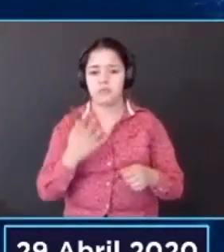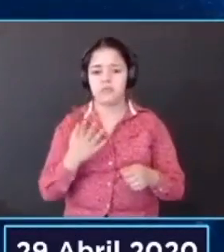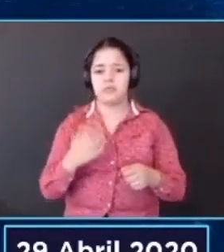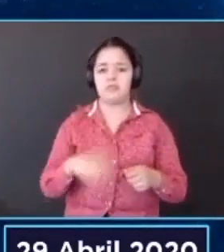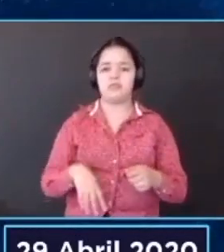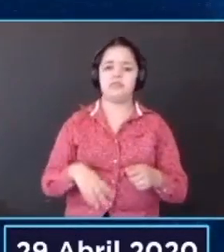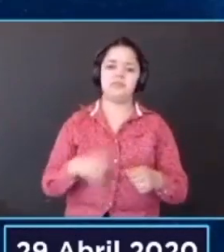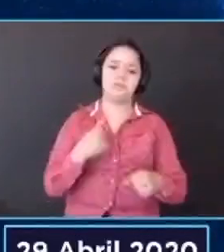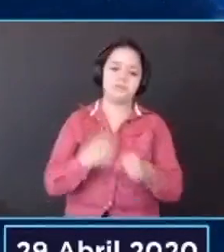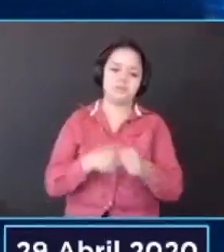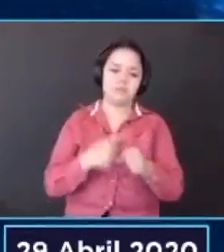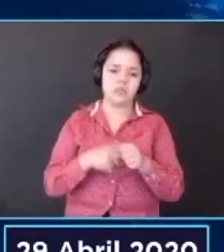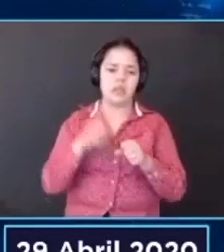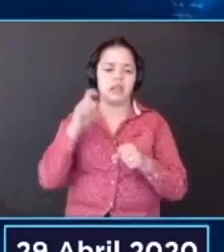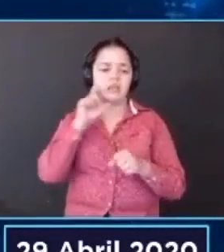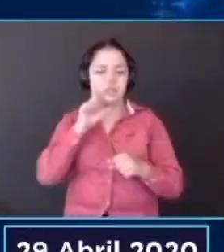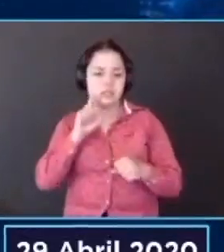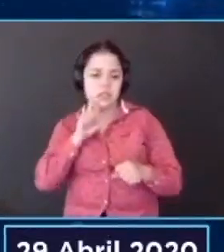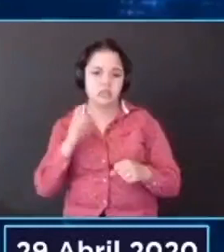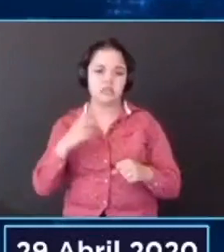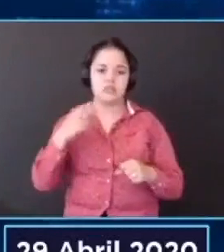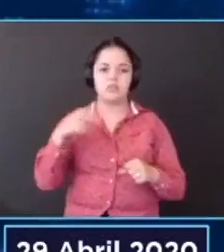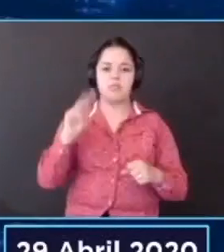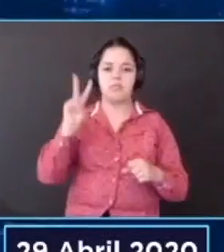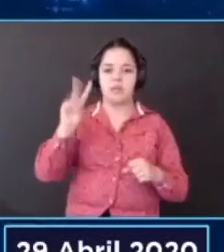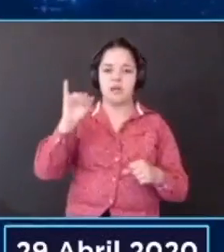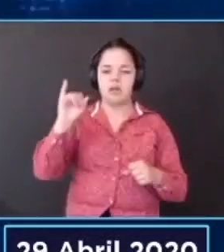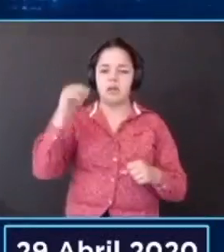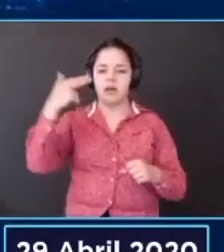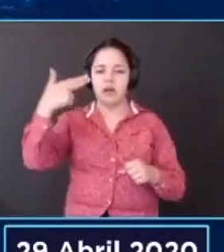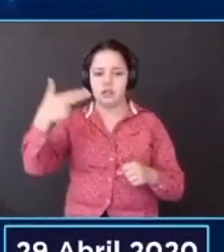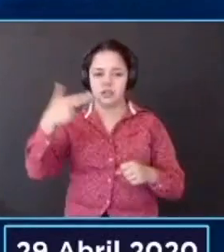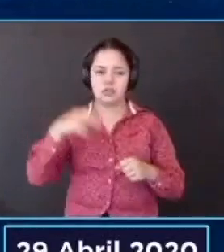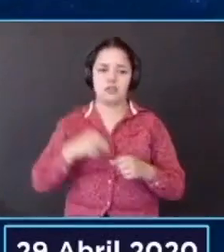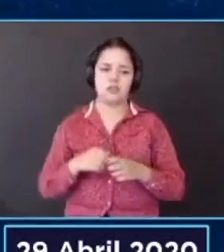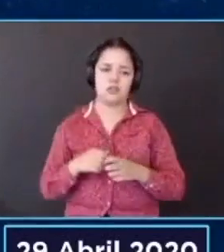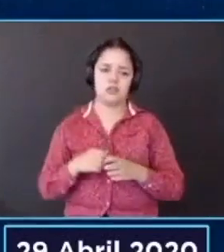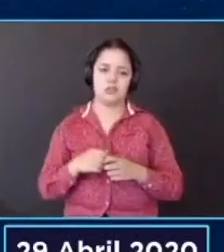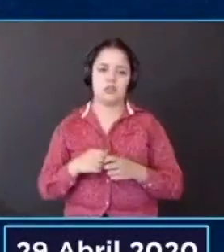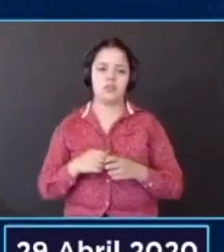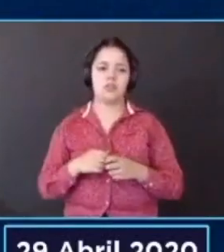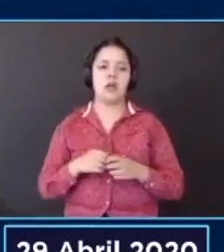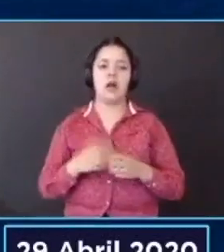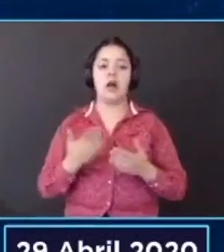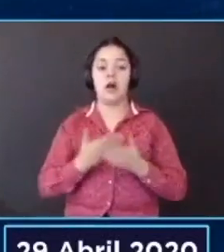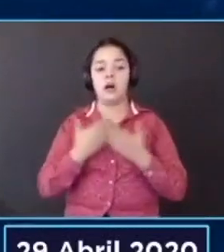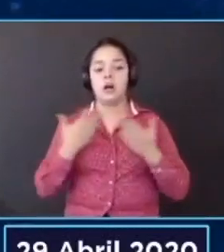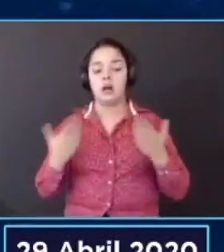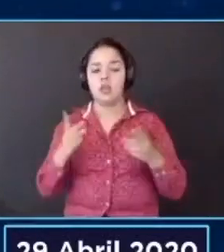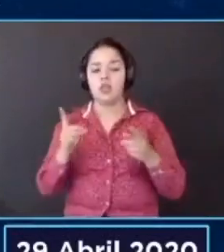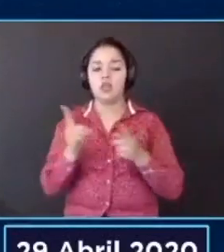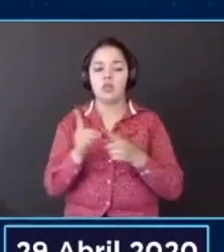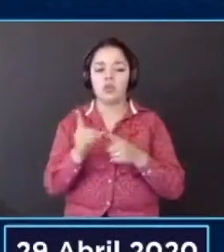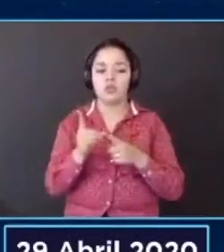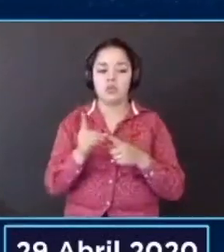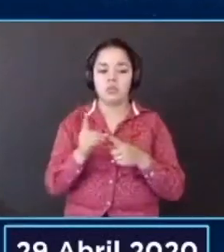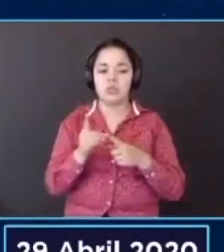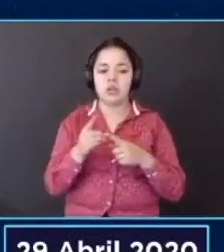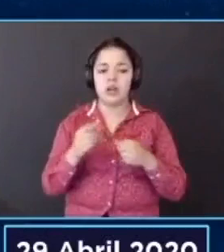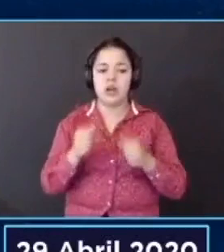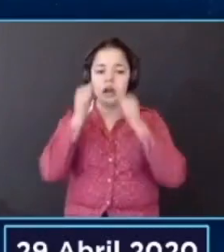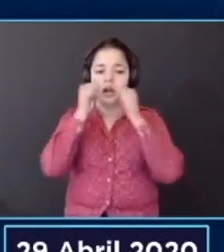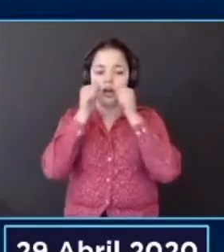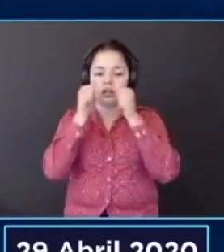comorbilidades en las defunciones. Defunciones de COVID desglosada por institución de salud y municipio de